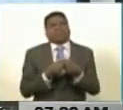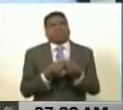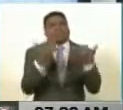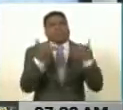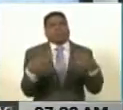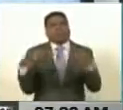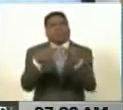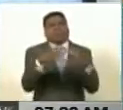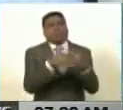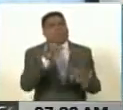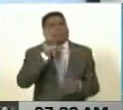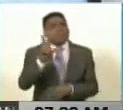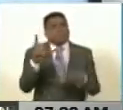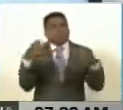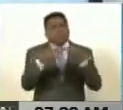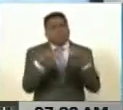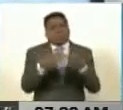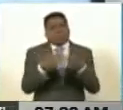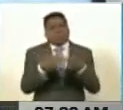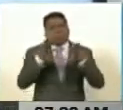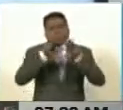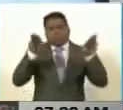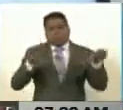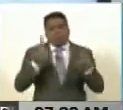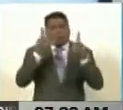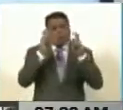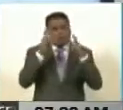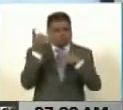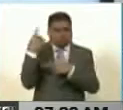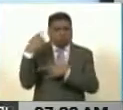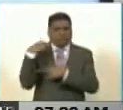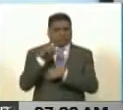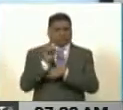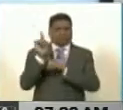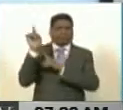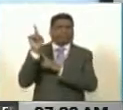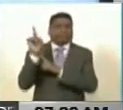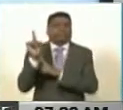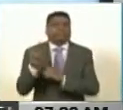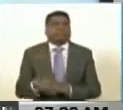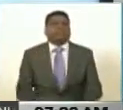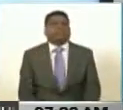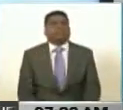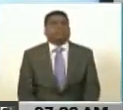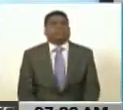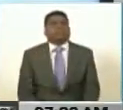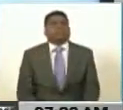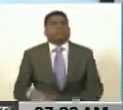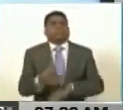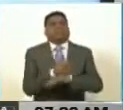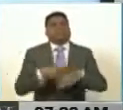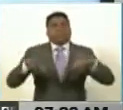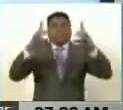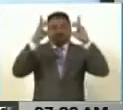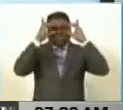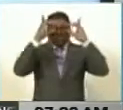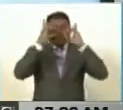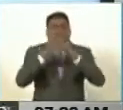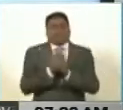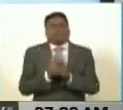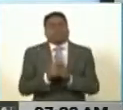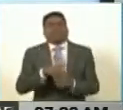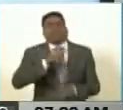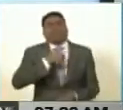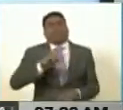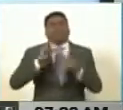reunión, veíamos la fotografía, Jorge Rodríguez, coordinador nacional de toda esta mesa de diálogo por el gobierno bolivariano, nuestra canciller Delcy Rodríguez, con monseñor Celi,